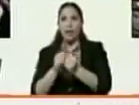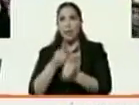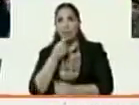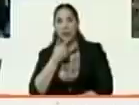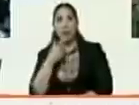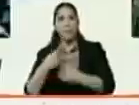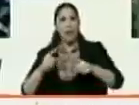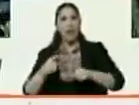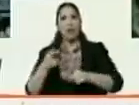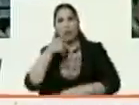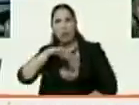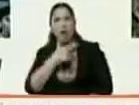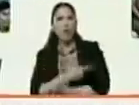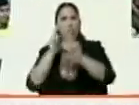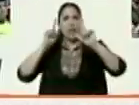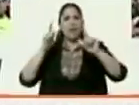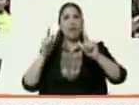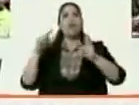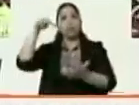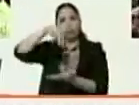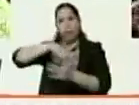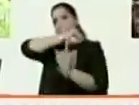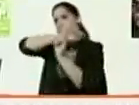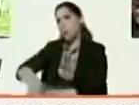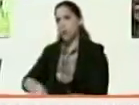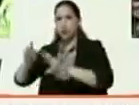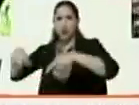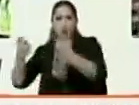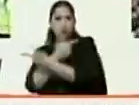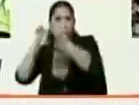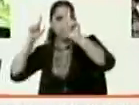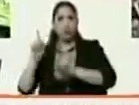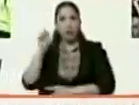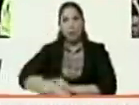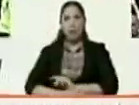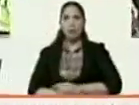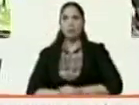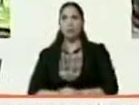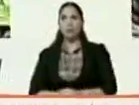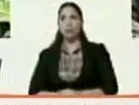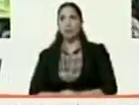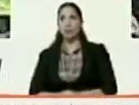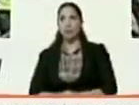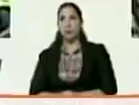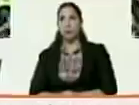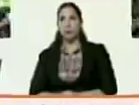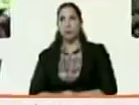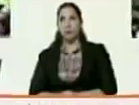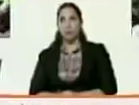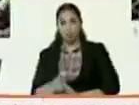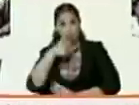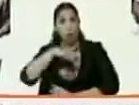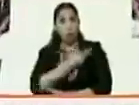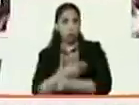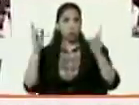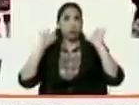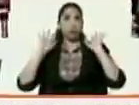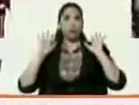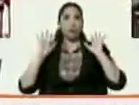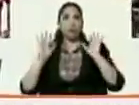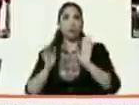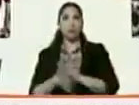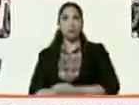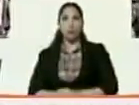un pueblo libre que se levanta y va a derrotar al neoliberalismo también. Pueblo digno.